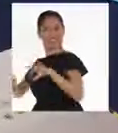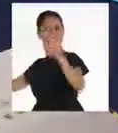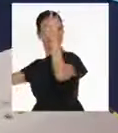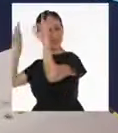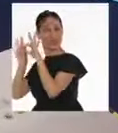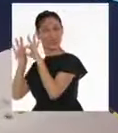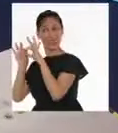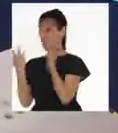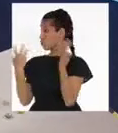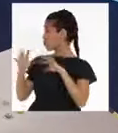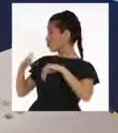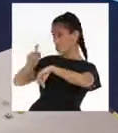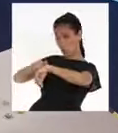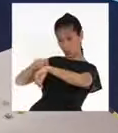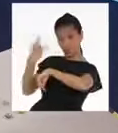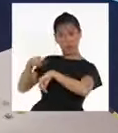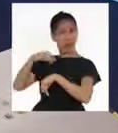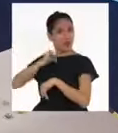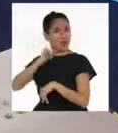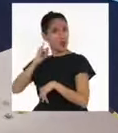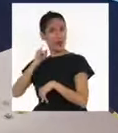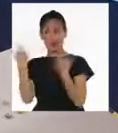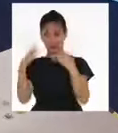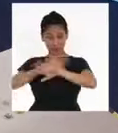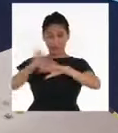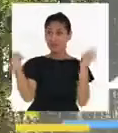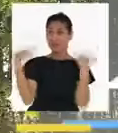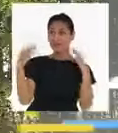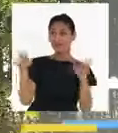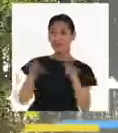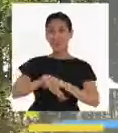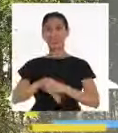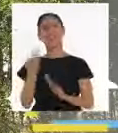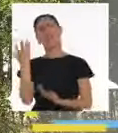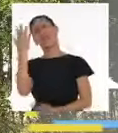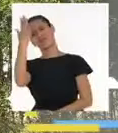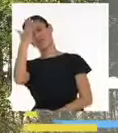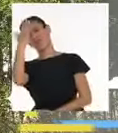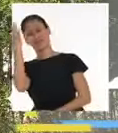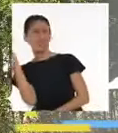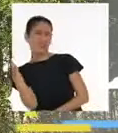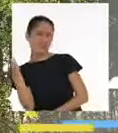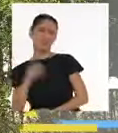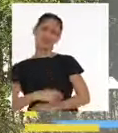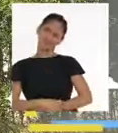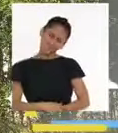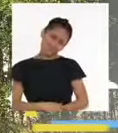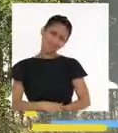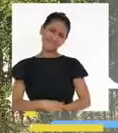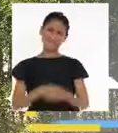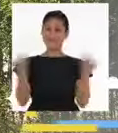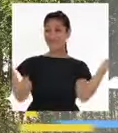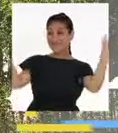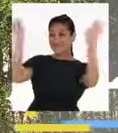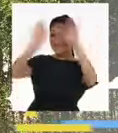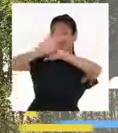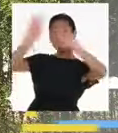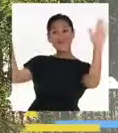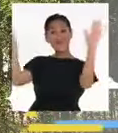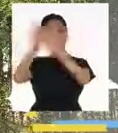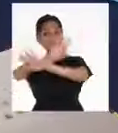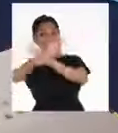¡Uy! ¡Quispas! ¡Yo también! ¡Debemos irnos, Valentín! ¡No! ¡Y está bien! ¡Hasta luego, mi